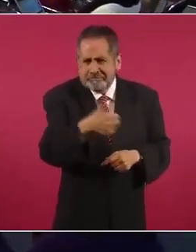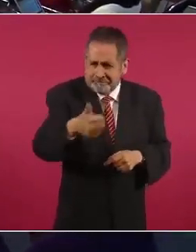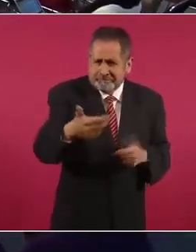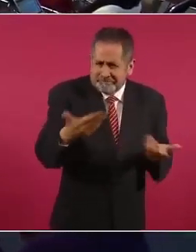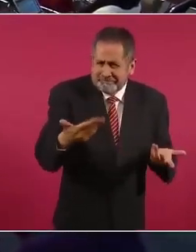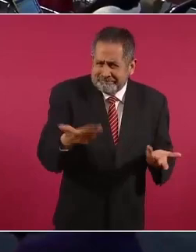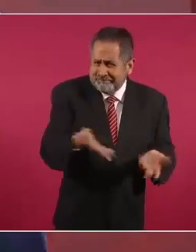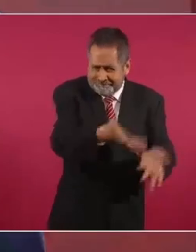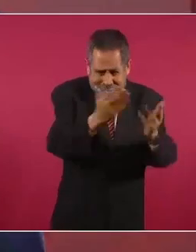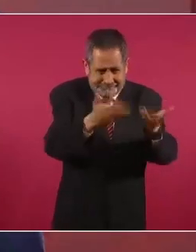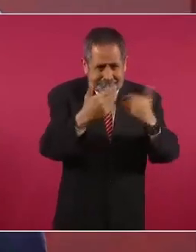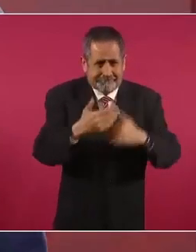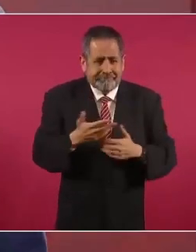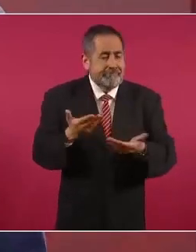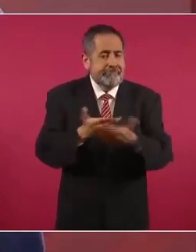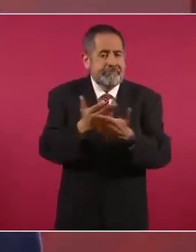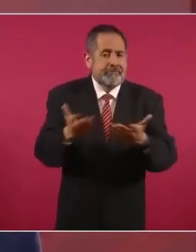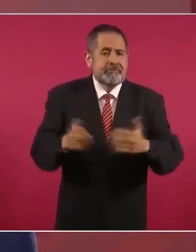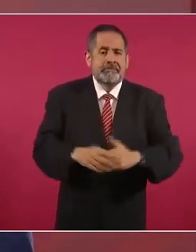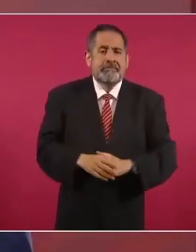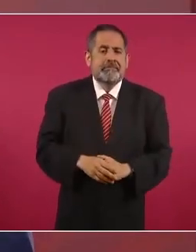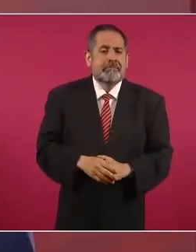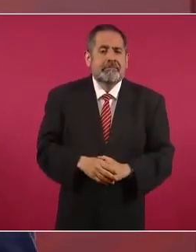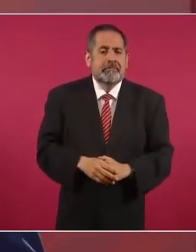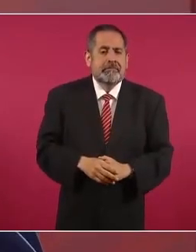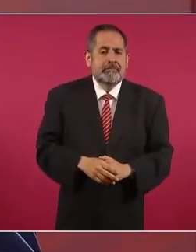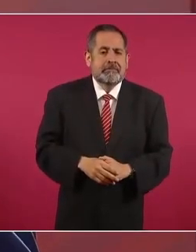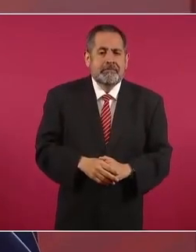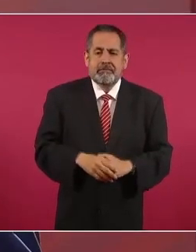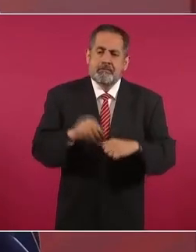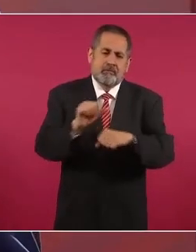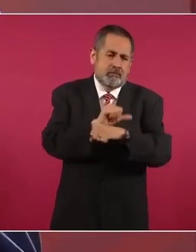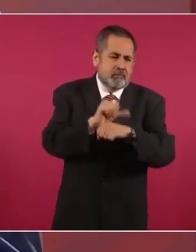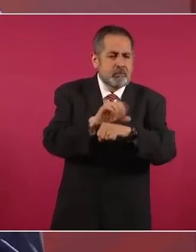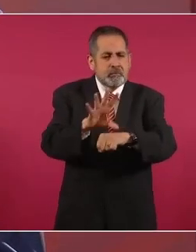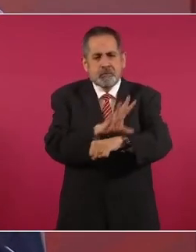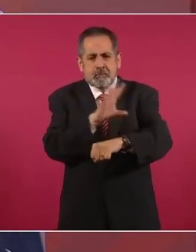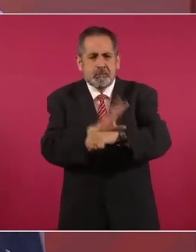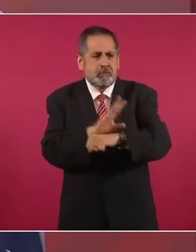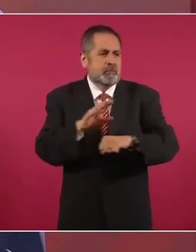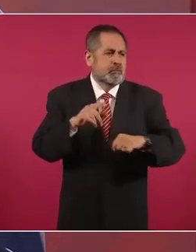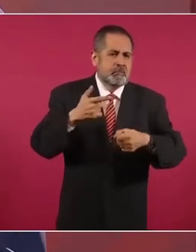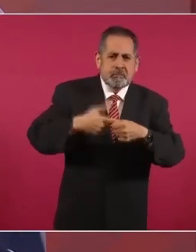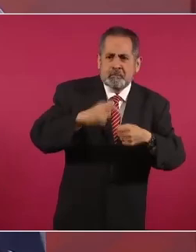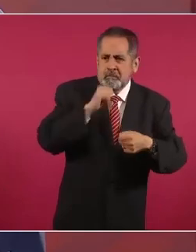solares, ¿sí? Este, carros eléctricos.